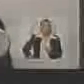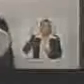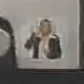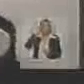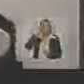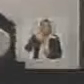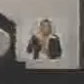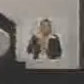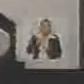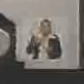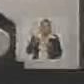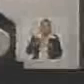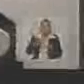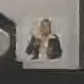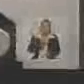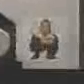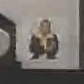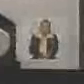de la delegación Benito Juárez.